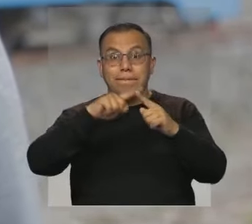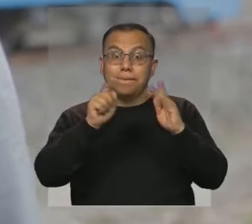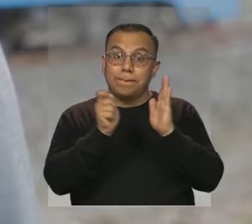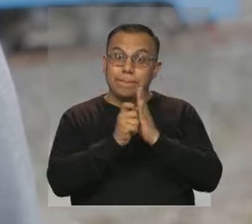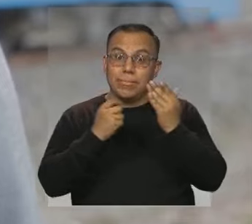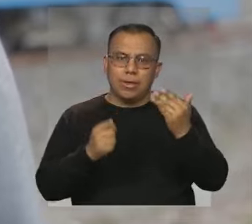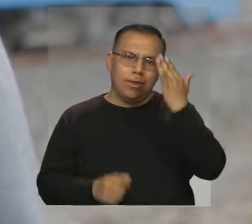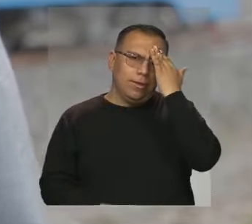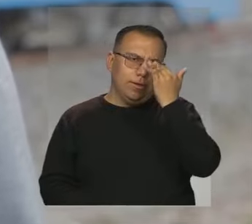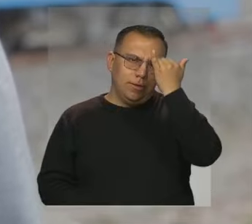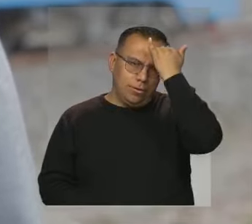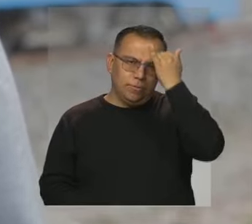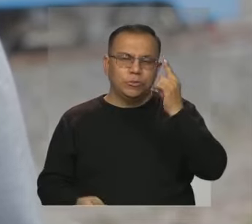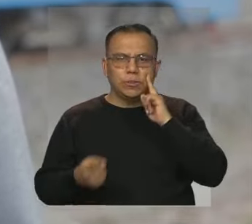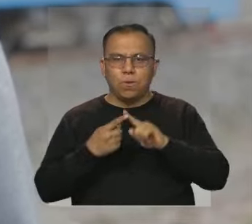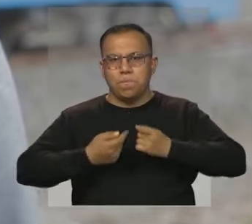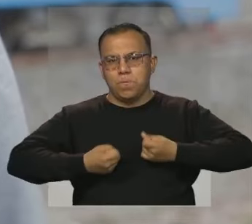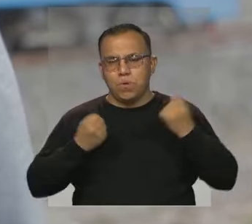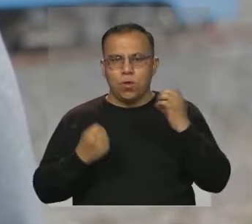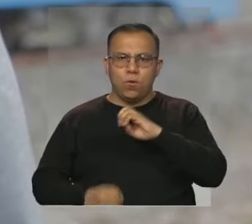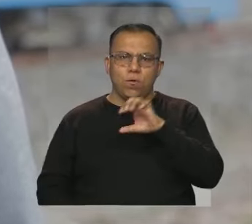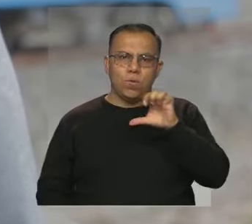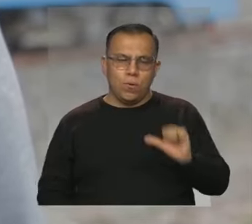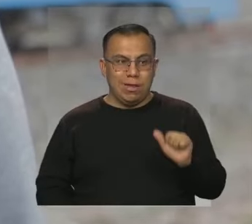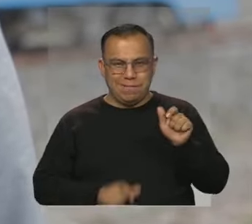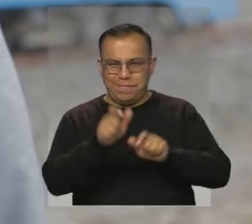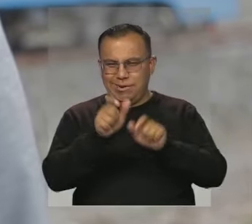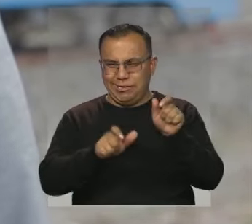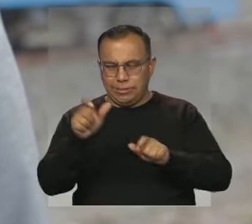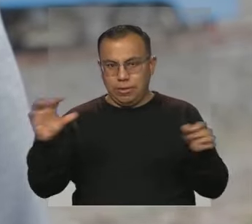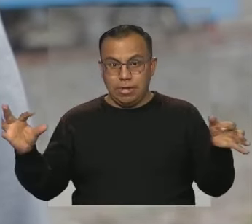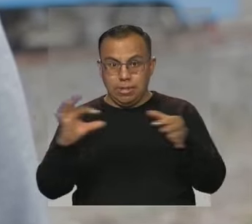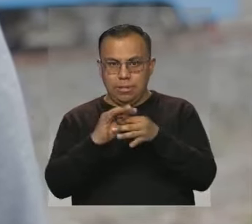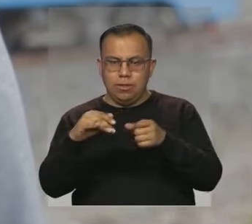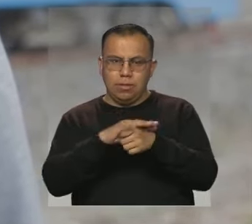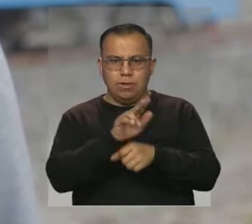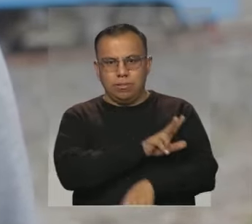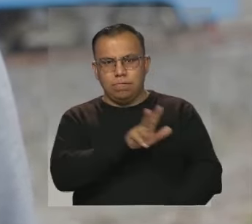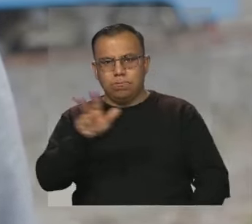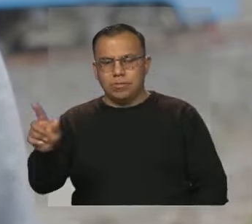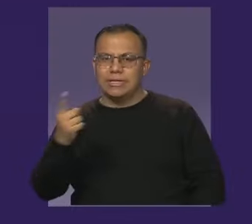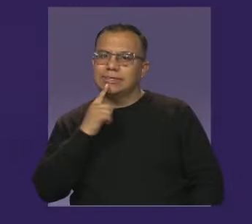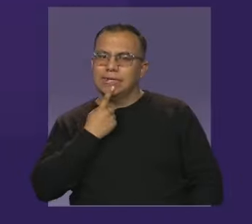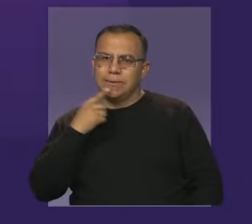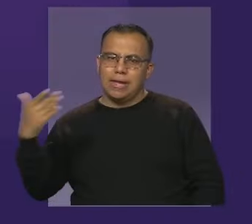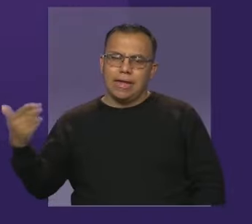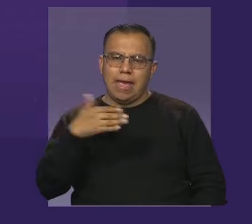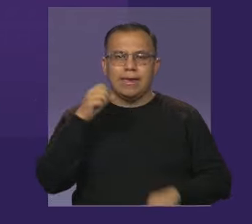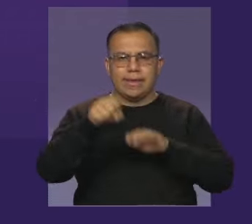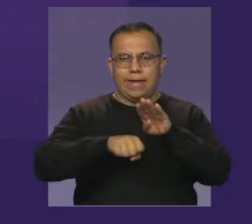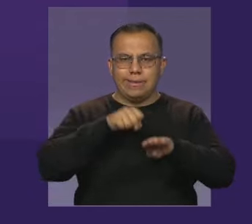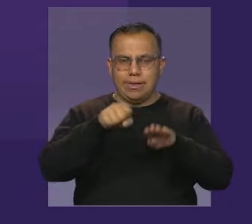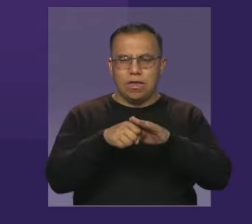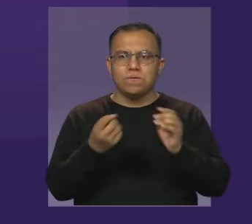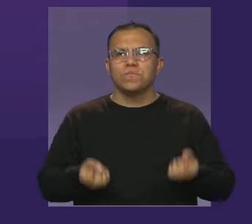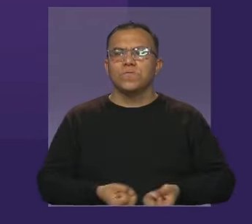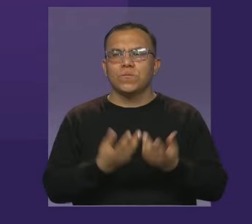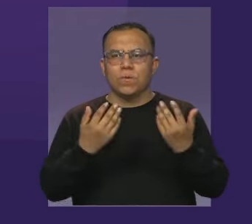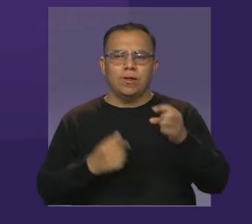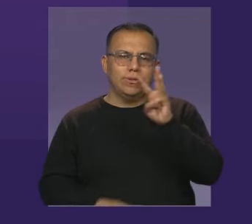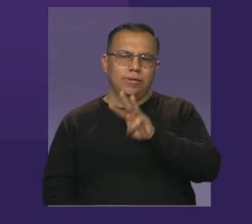con fines académicos para bogotanos bogotanas y gente de la región que va entre Bogotá zipaquirá y cajicá Colombia tiene